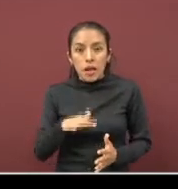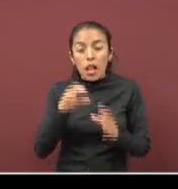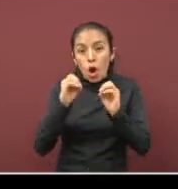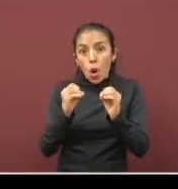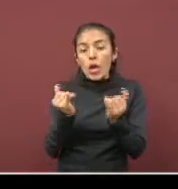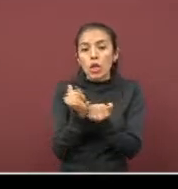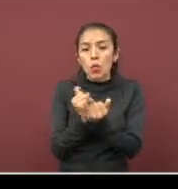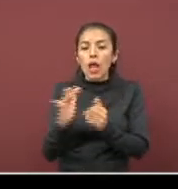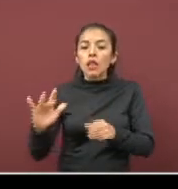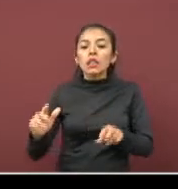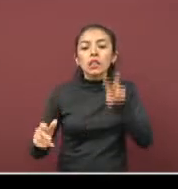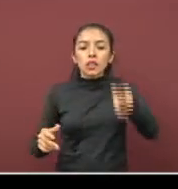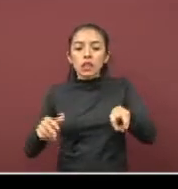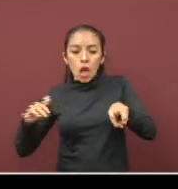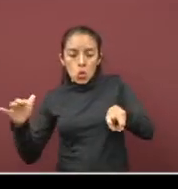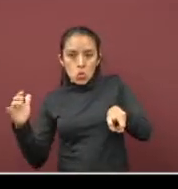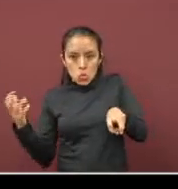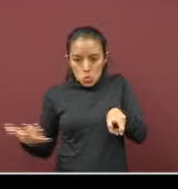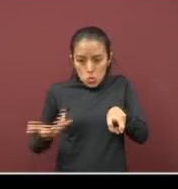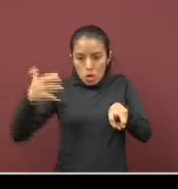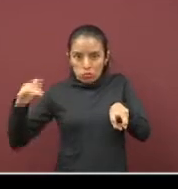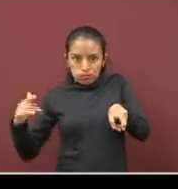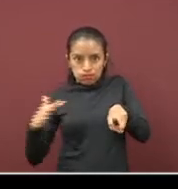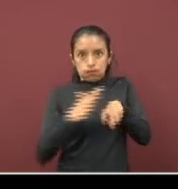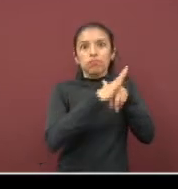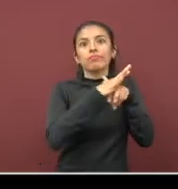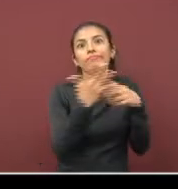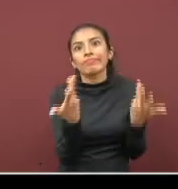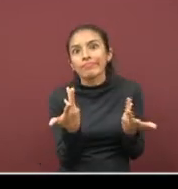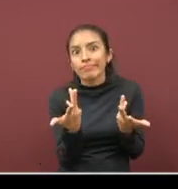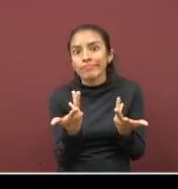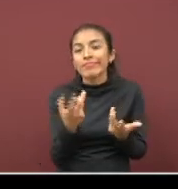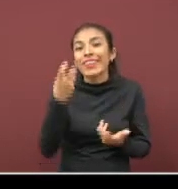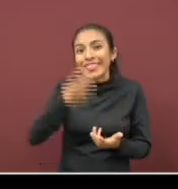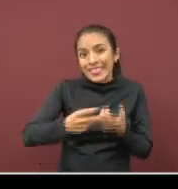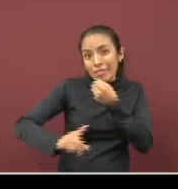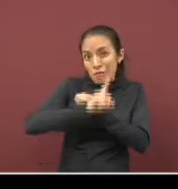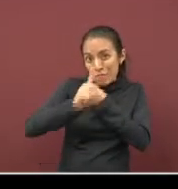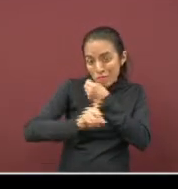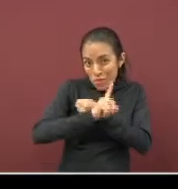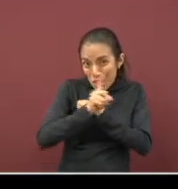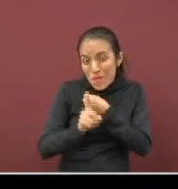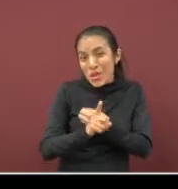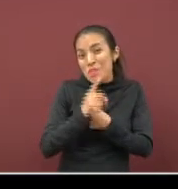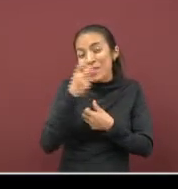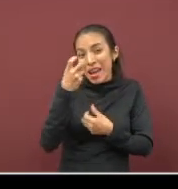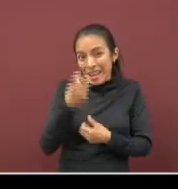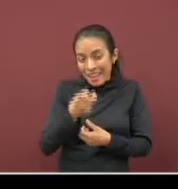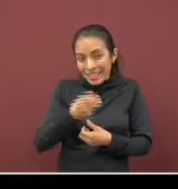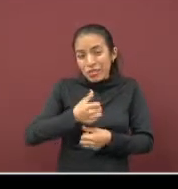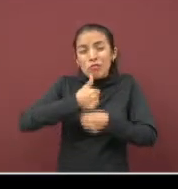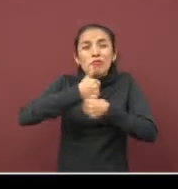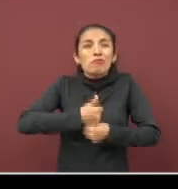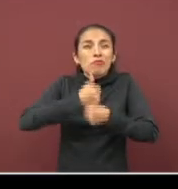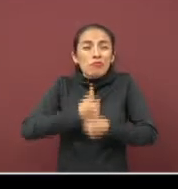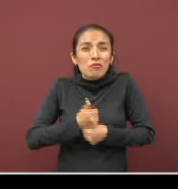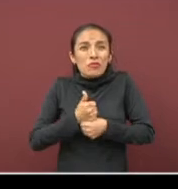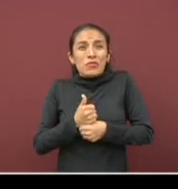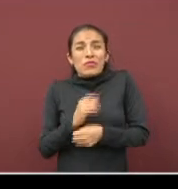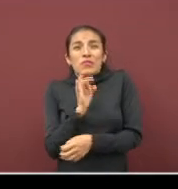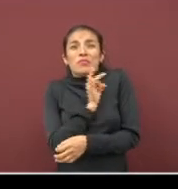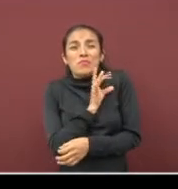los ruidos causados por la pirotecnia afectan a los animales a ser una causa que sufren miedo y estrés